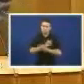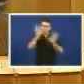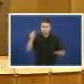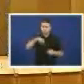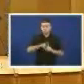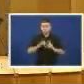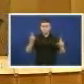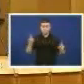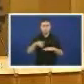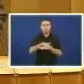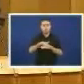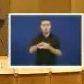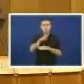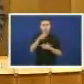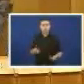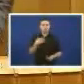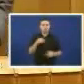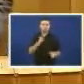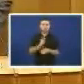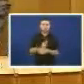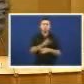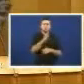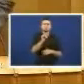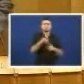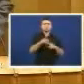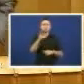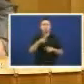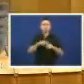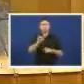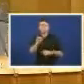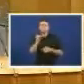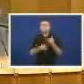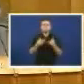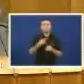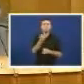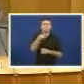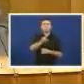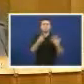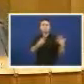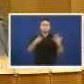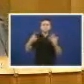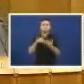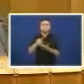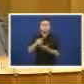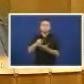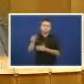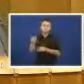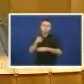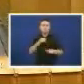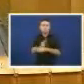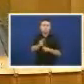vai a dedicar un investimento en materia de IMAXD que acaba os 176 millóns de euros un